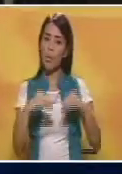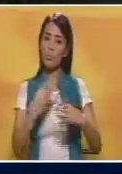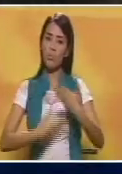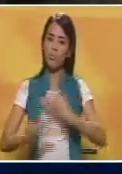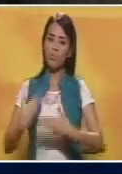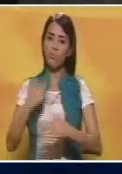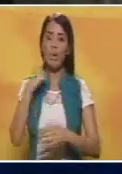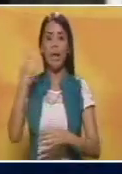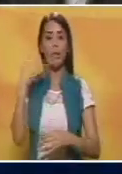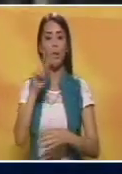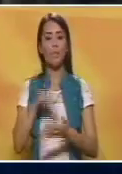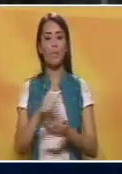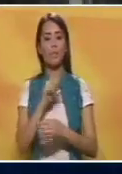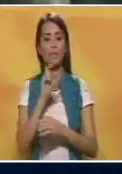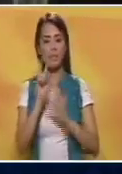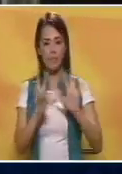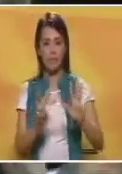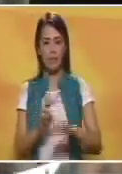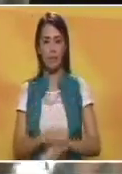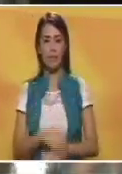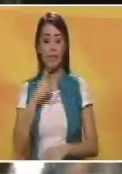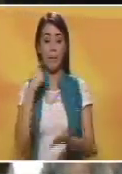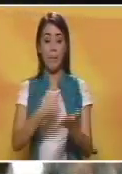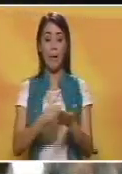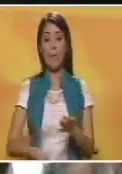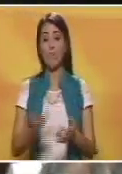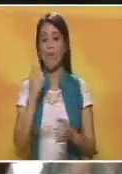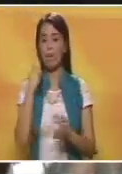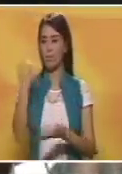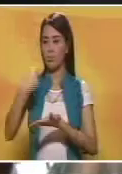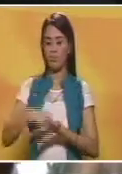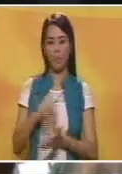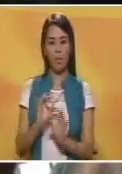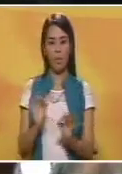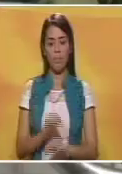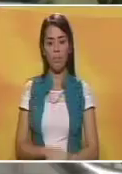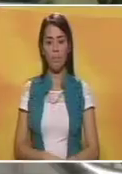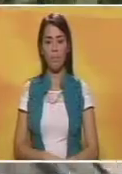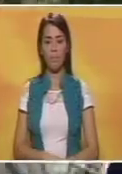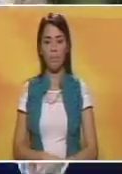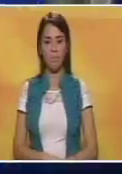2007 y que prevé pagos adicionales que nunca recibieron